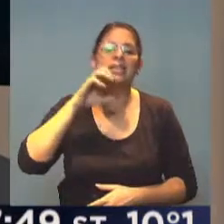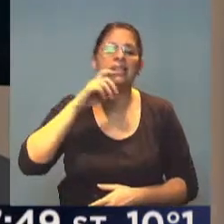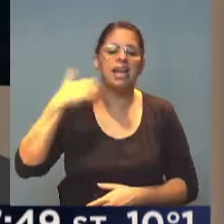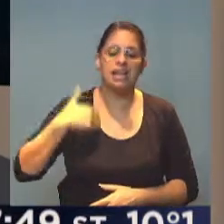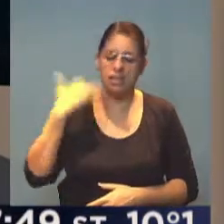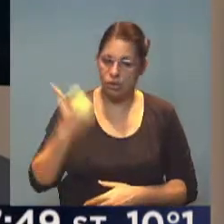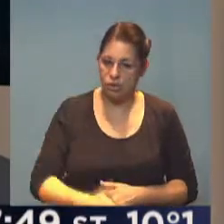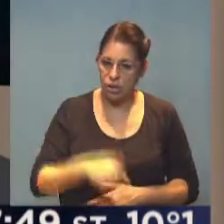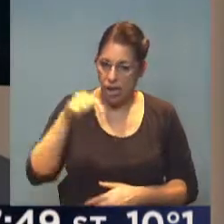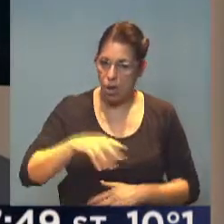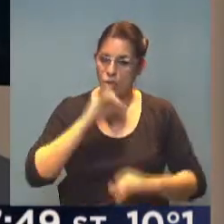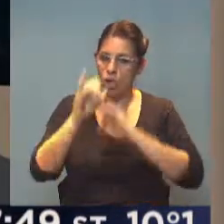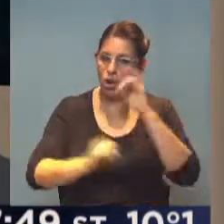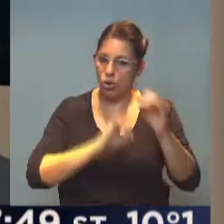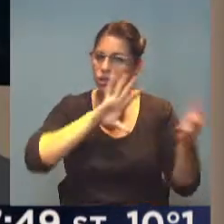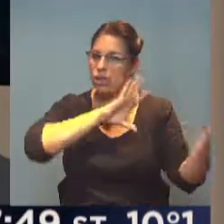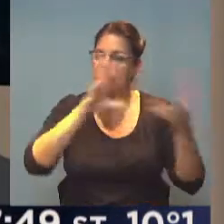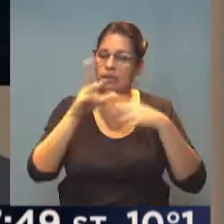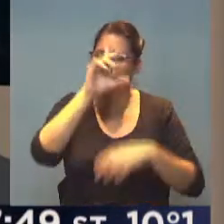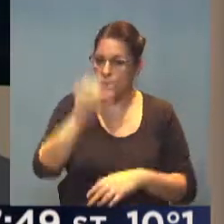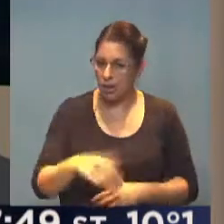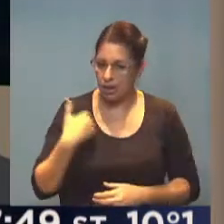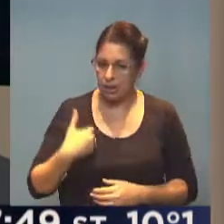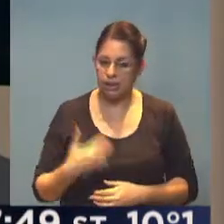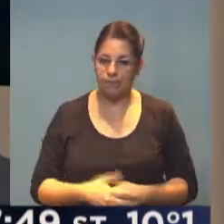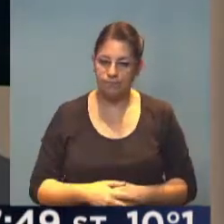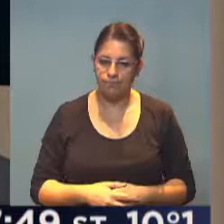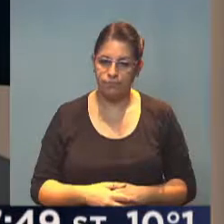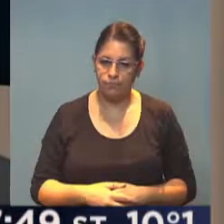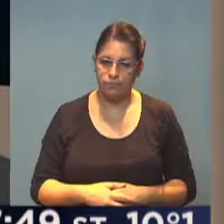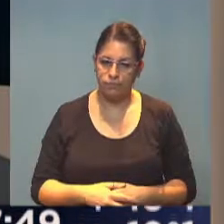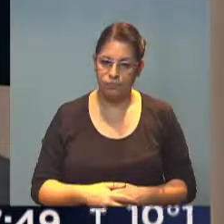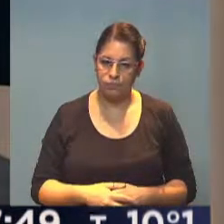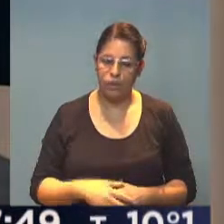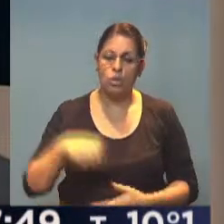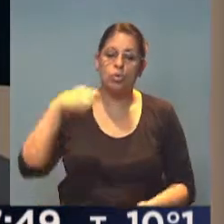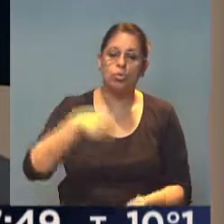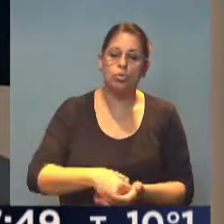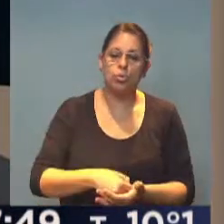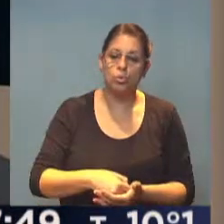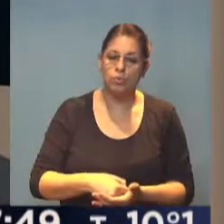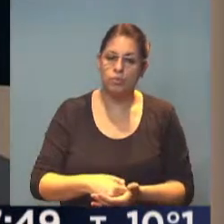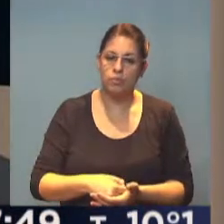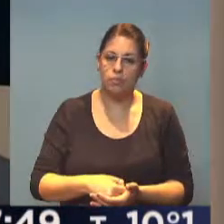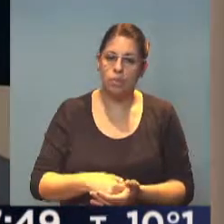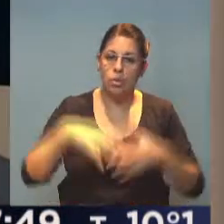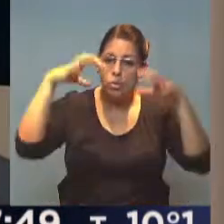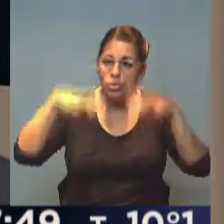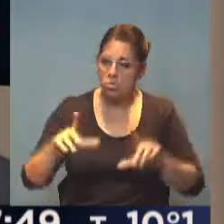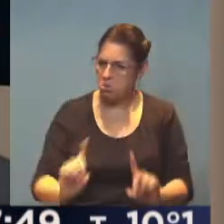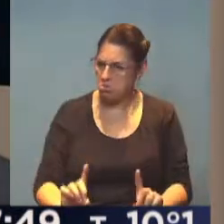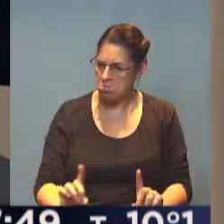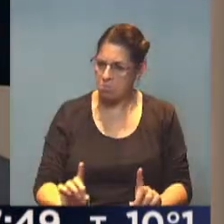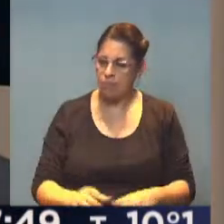Y aquí está, aquí le contamos el pronóstico para todito el territorio del país. En el extremo sur no hay pronosticadas